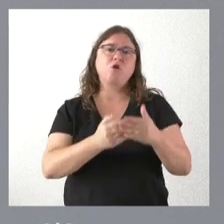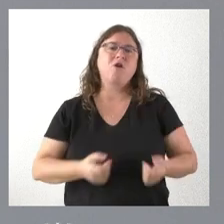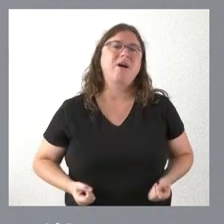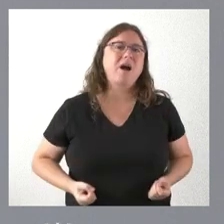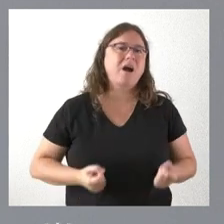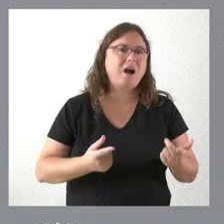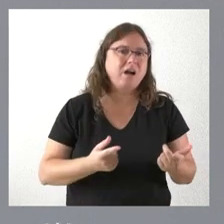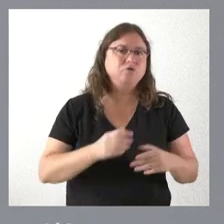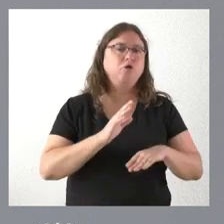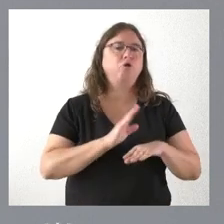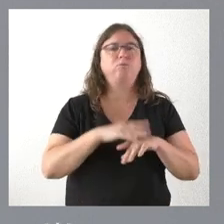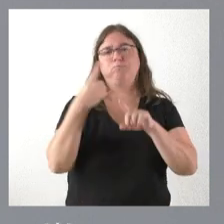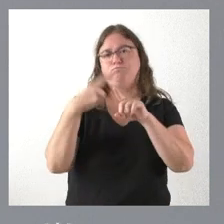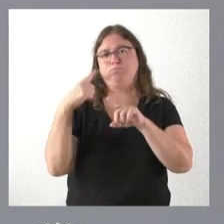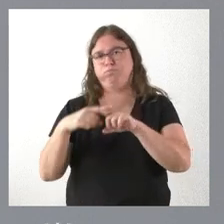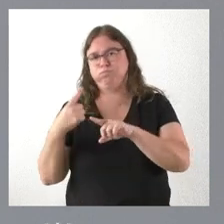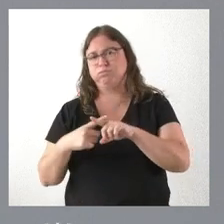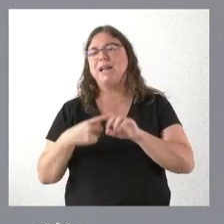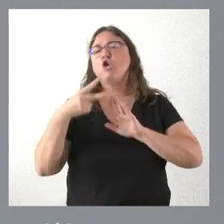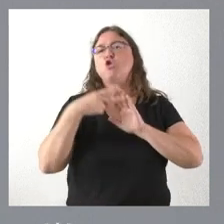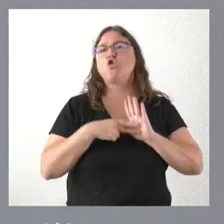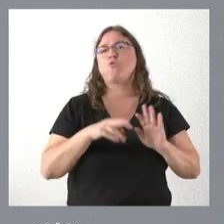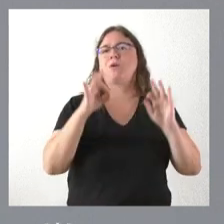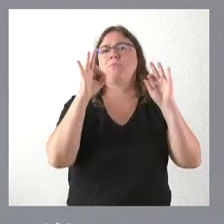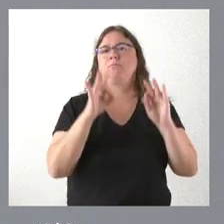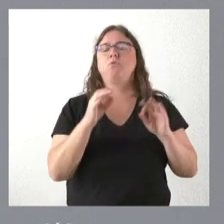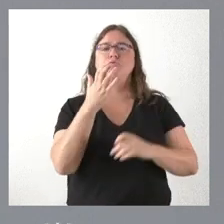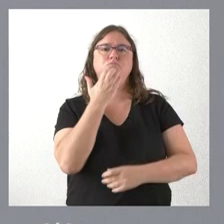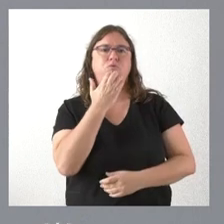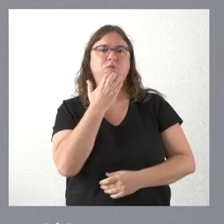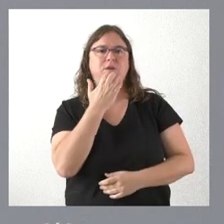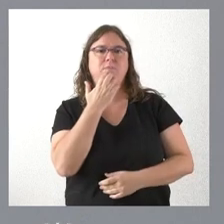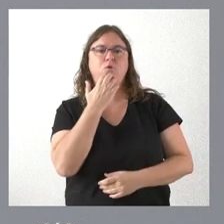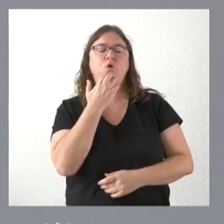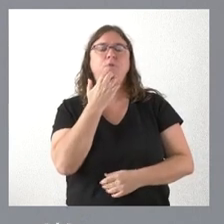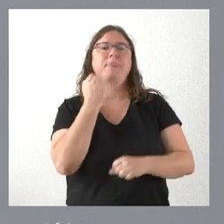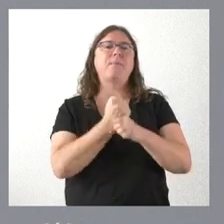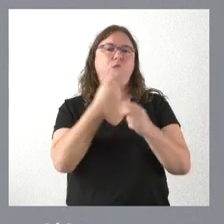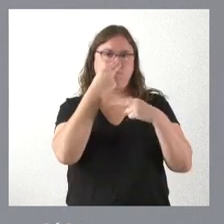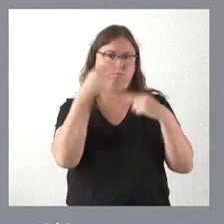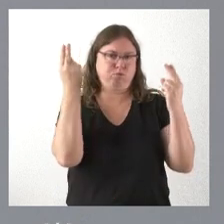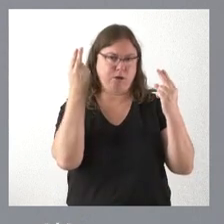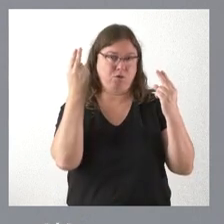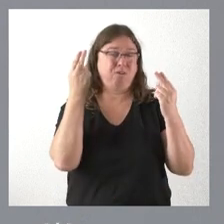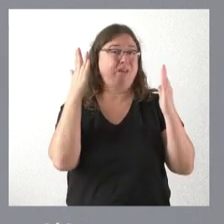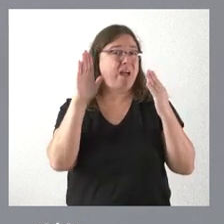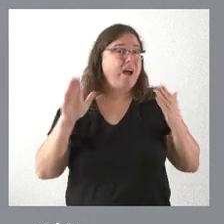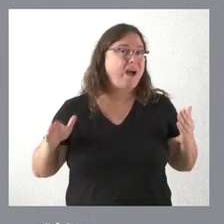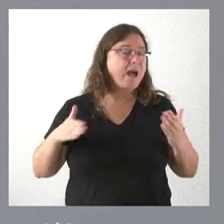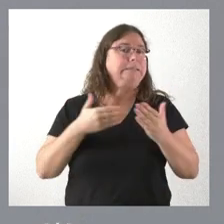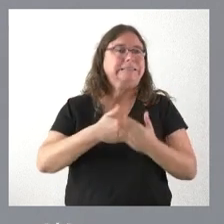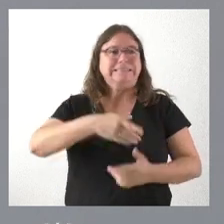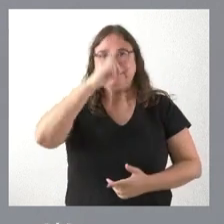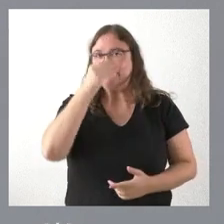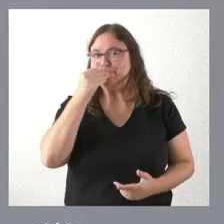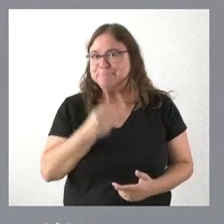de algunos elementos que son normativas y del estado como es la atribución de los empleados públicos que incluso ni siquiera conocemos con